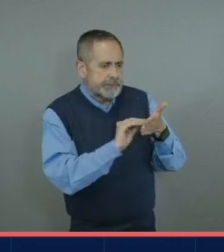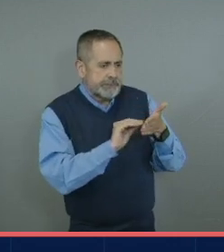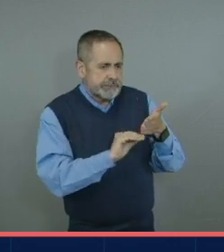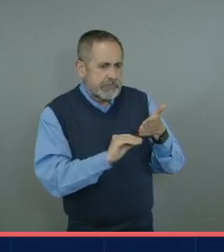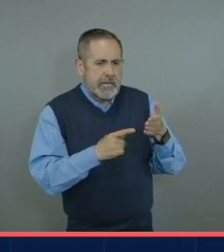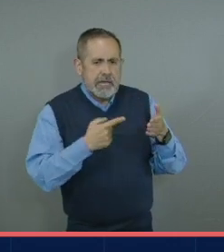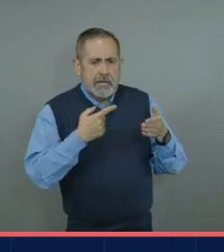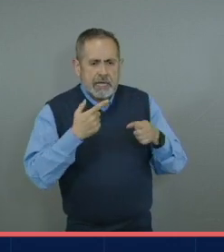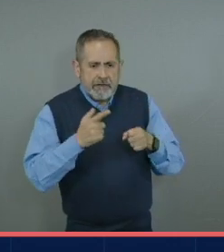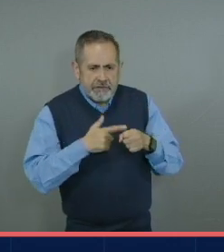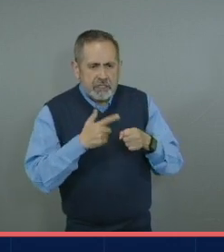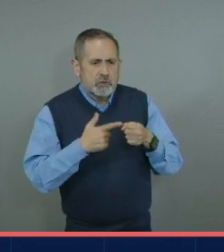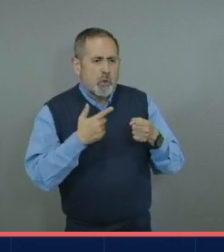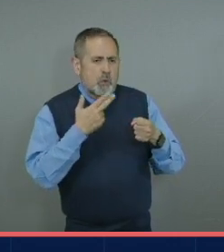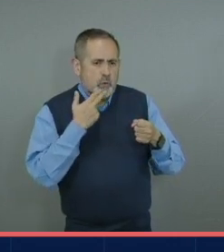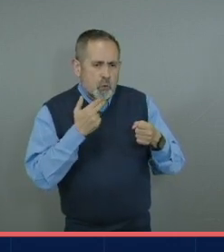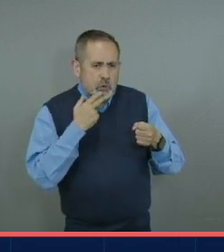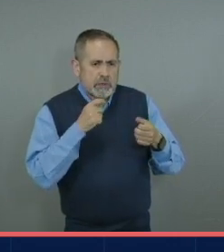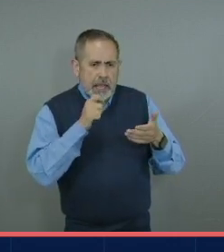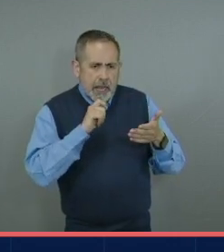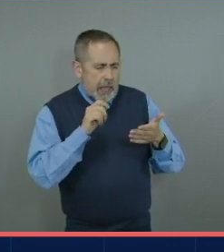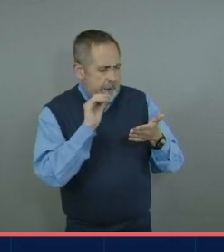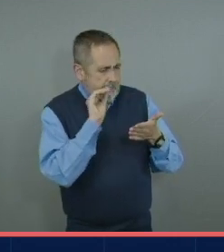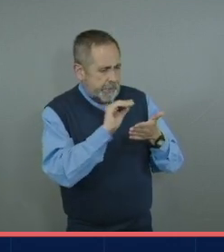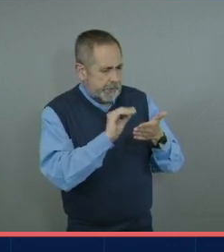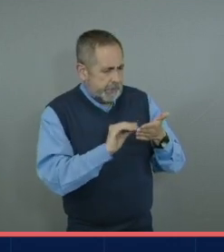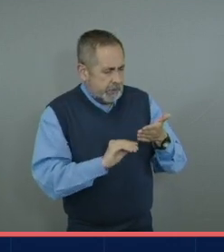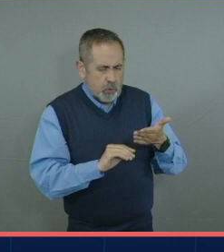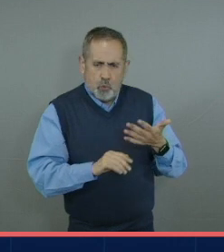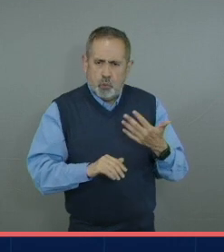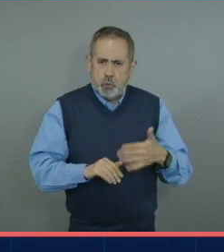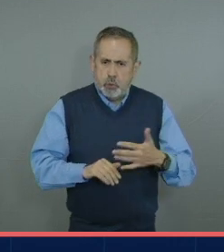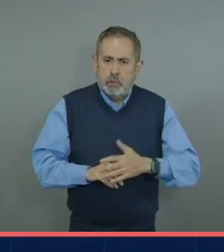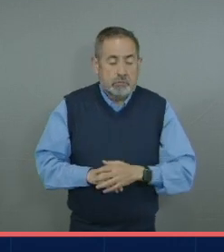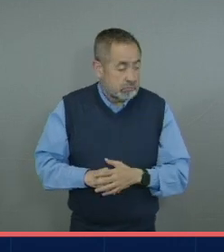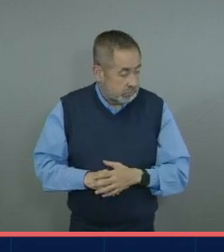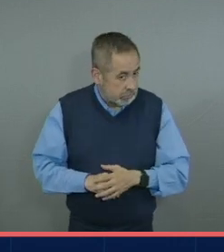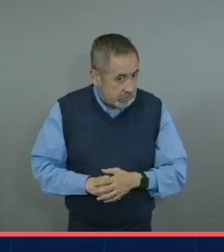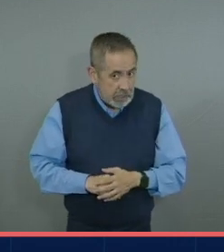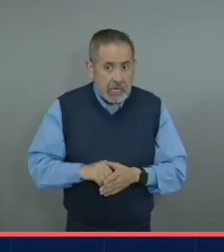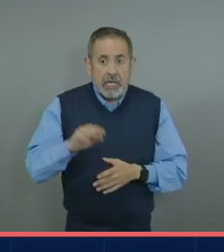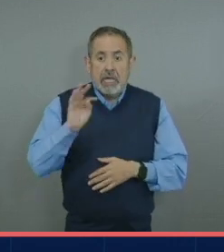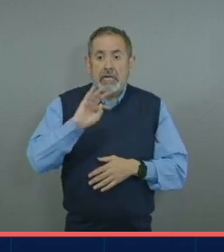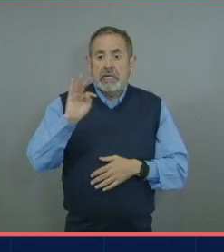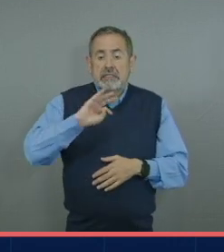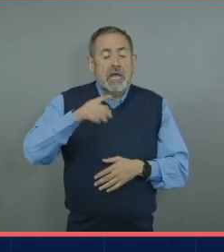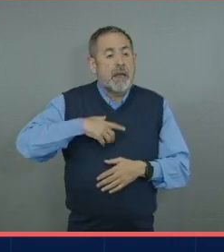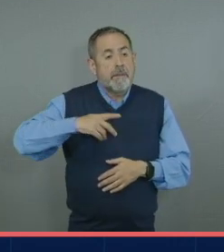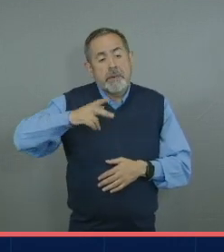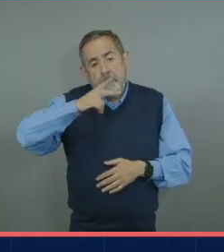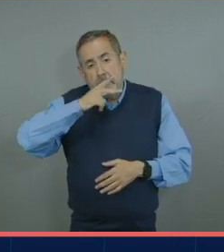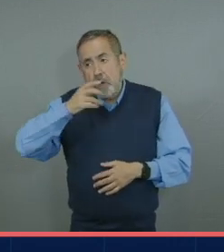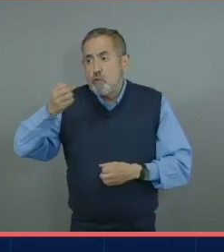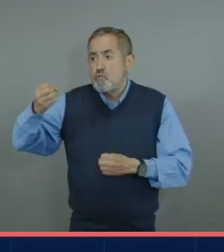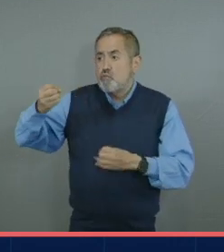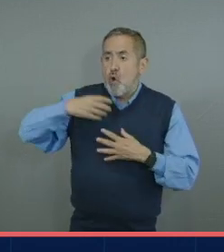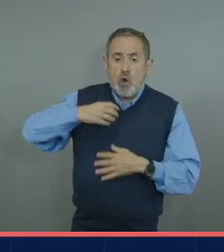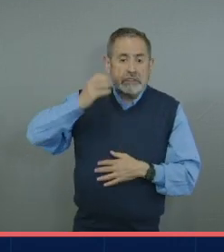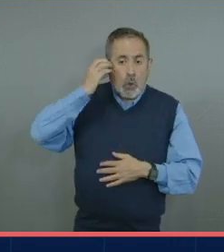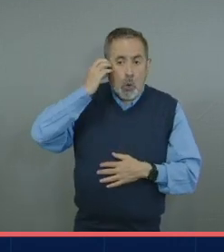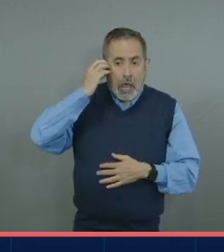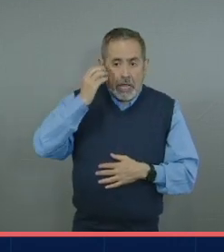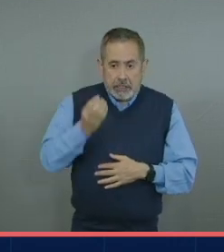ya soy de los afortunados que mi papá afortunadamente hizo el esfuerzo y me compró un celular inteligente, pues en ese